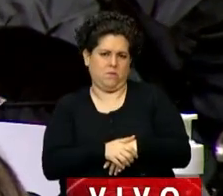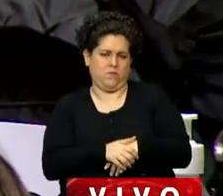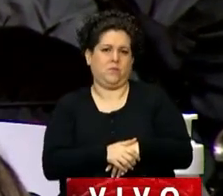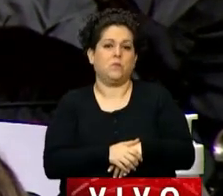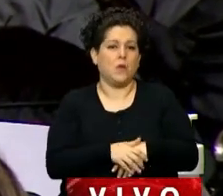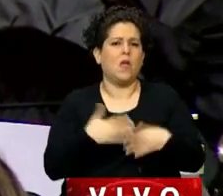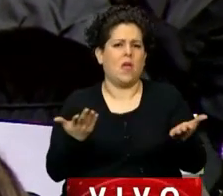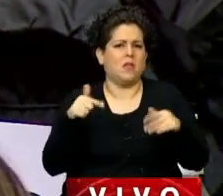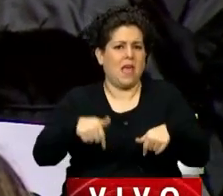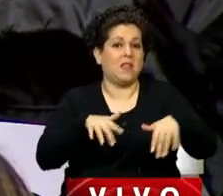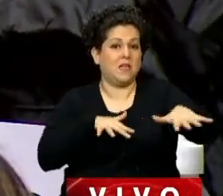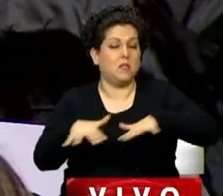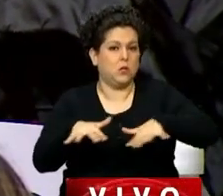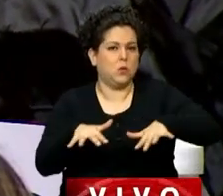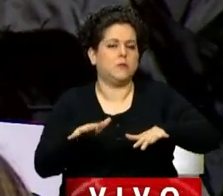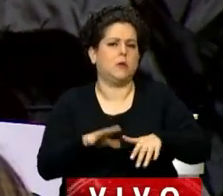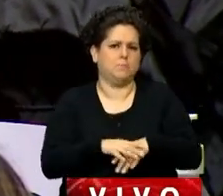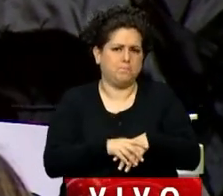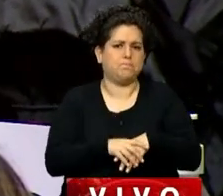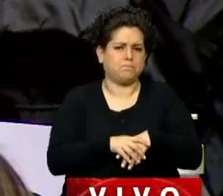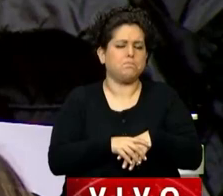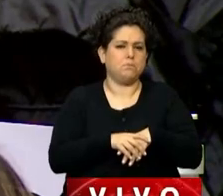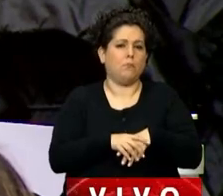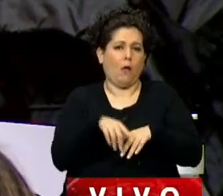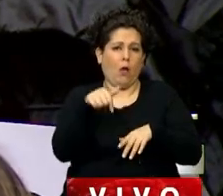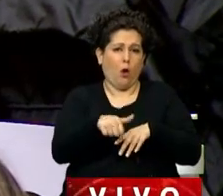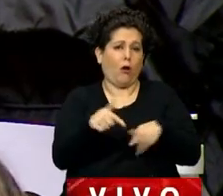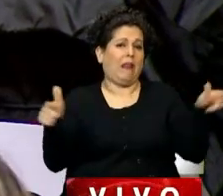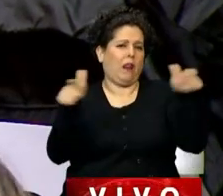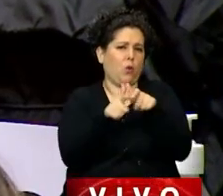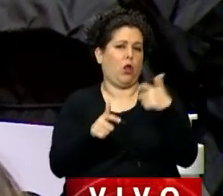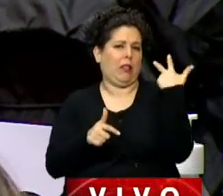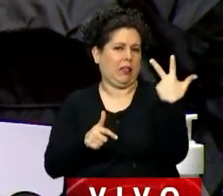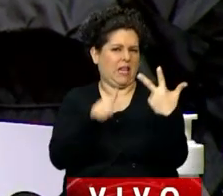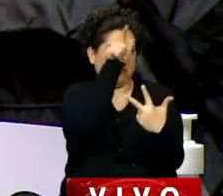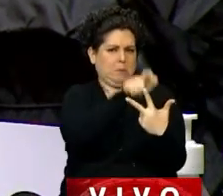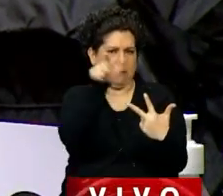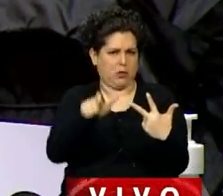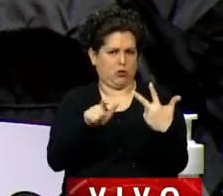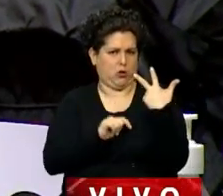Y en esta situación, señor presidente, se reúnen tres personas.